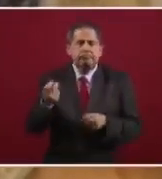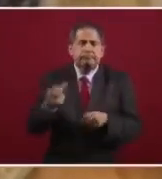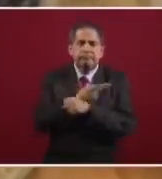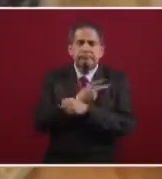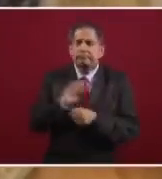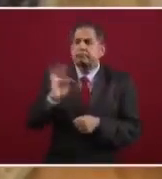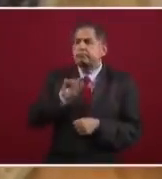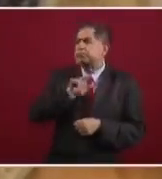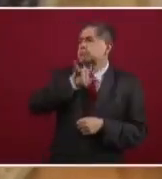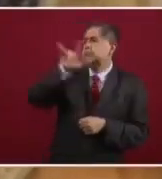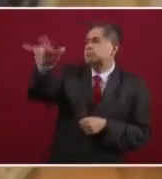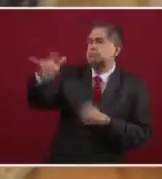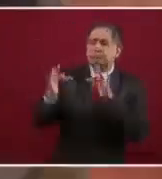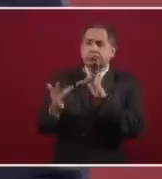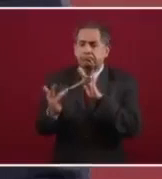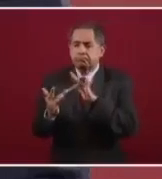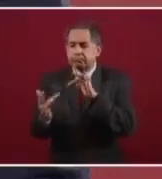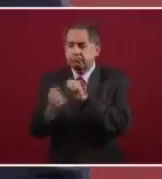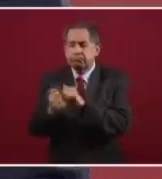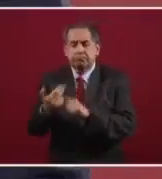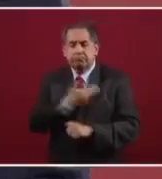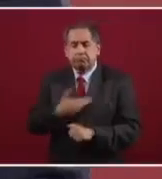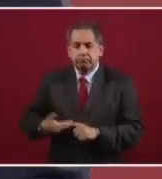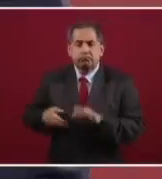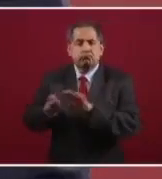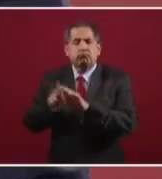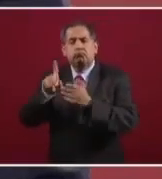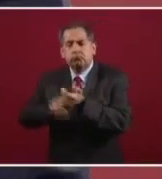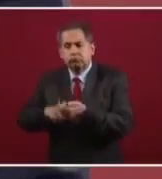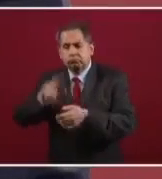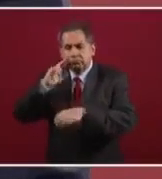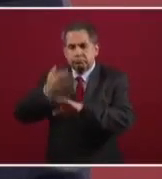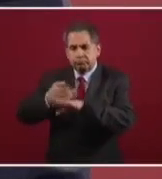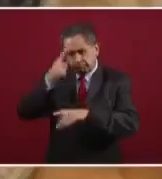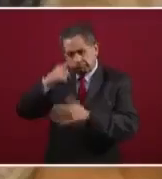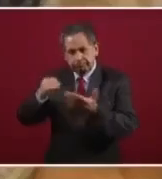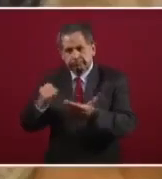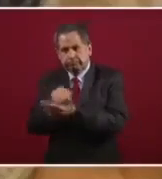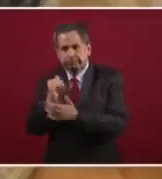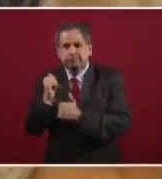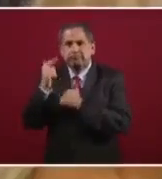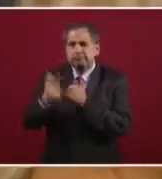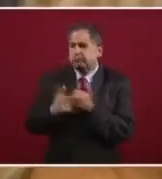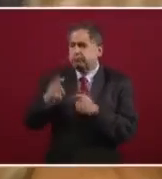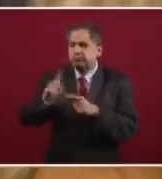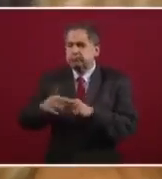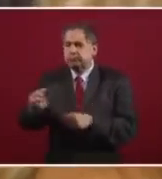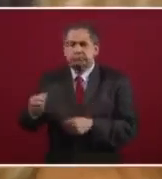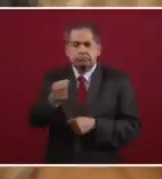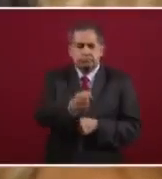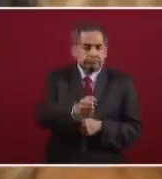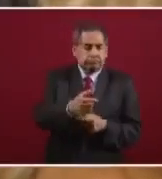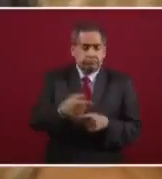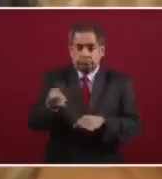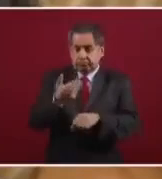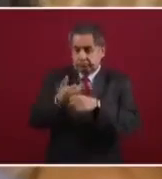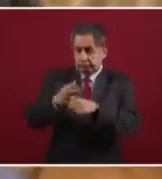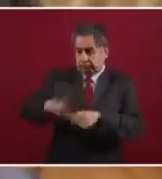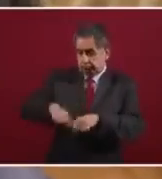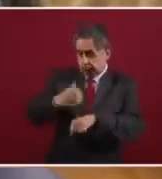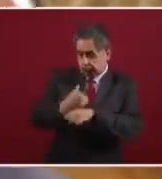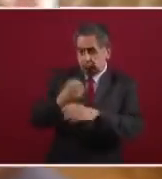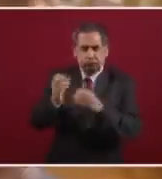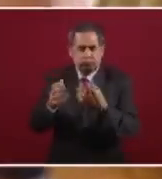pasaría cuando no se puedan comunicar con el presidente? ¿Quién es el designado para tomar una decisión? ¿A quién ha nombrado? ¿Sería la secretaria de